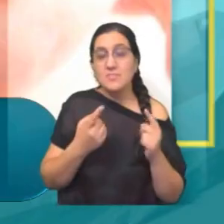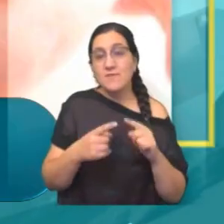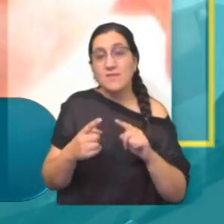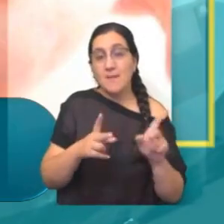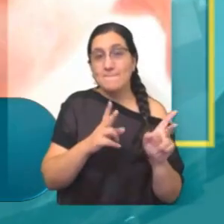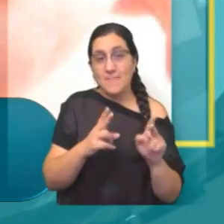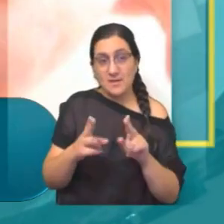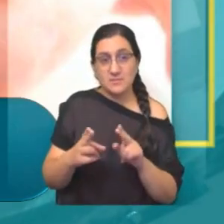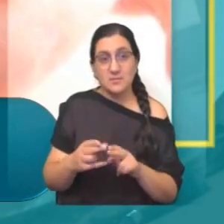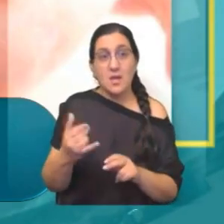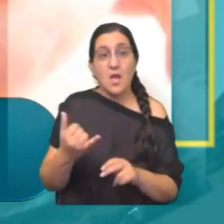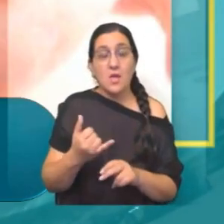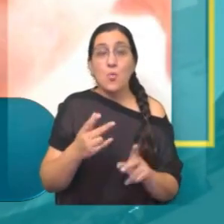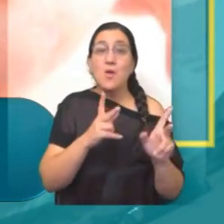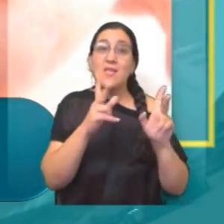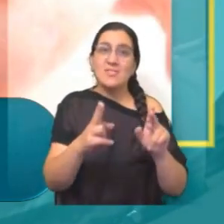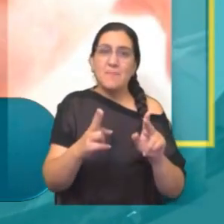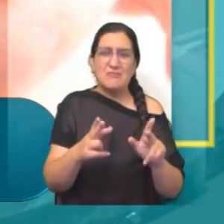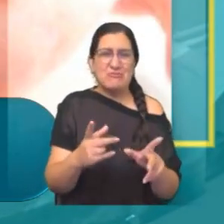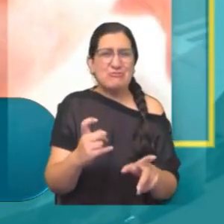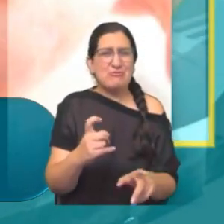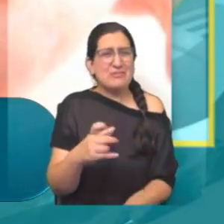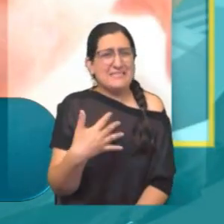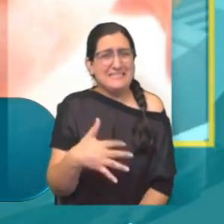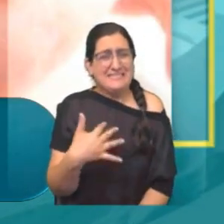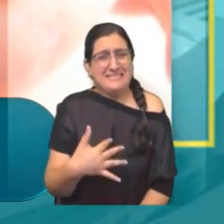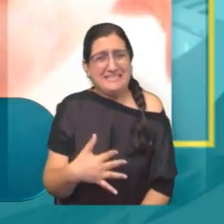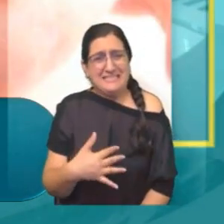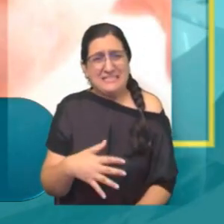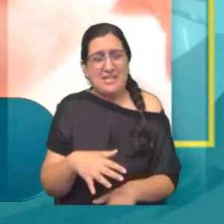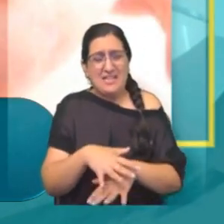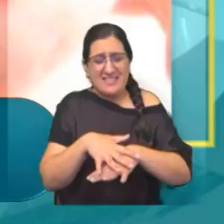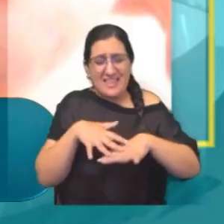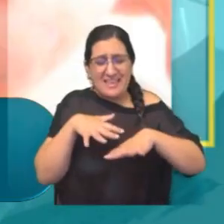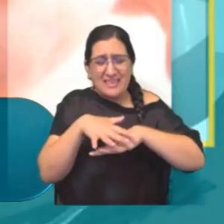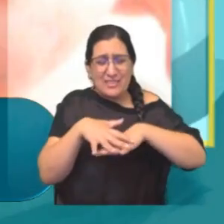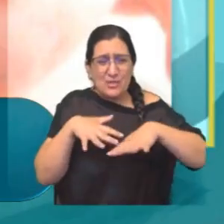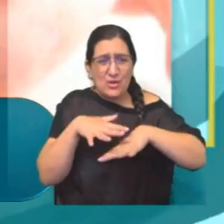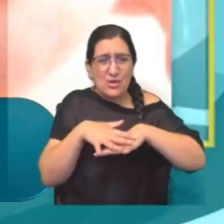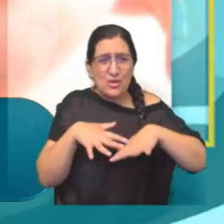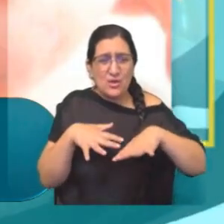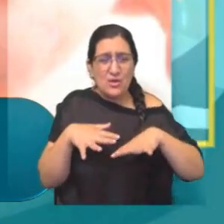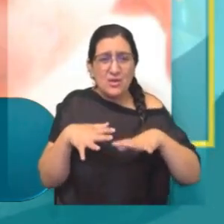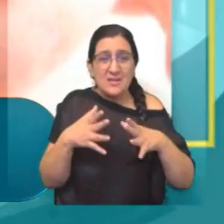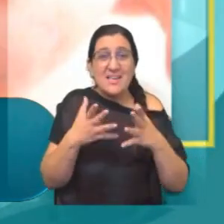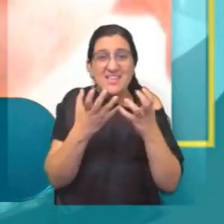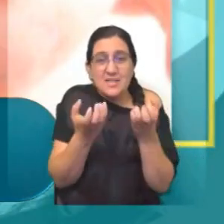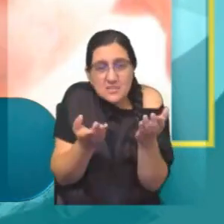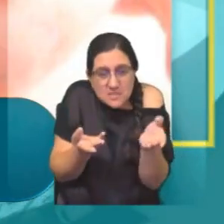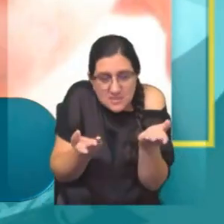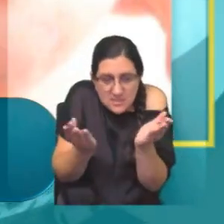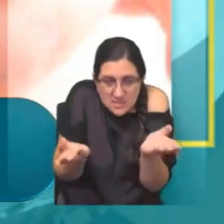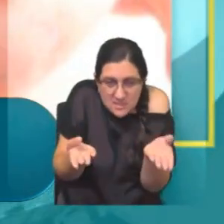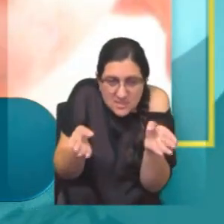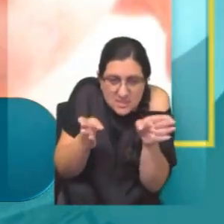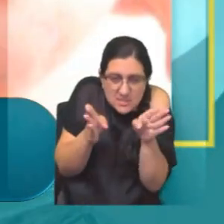tenemos, obviamente, una etapa muy aguda, inmediatamente aguda, donde el tejido justamente va a hacer esta fuerza para cerrar, ¿sí? si fue que se